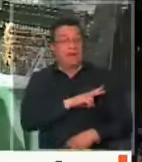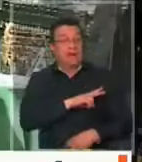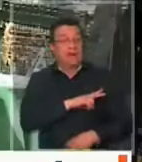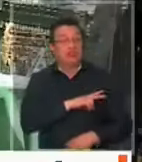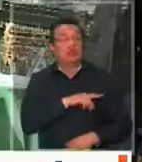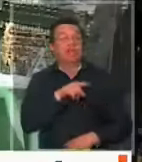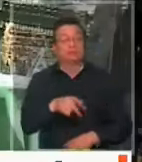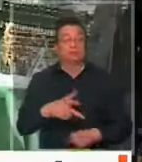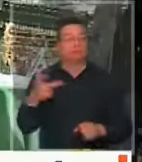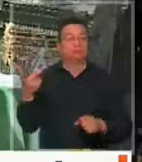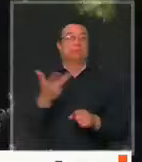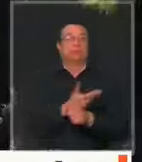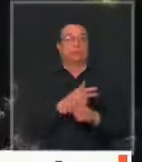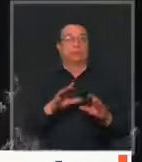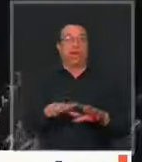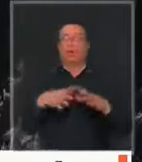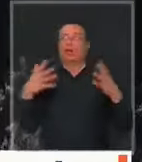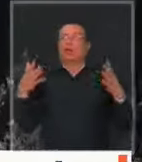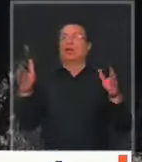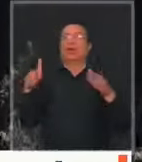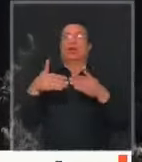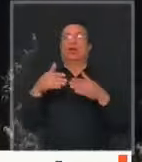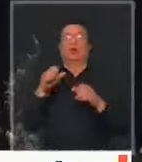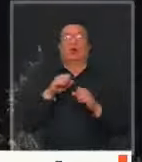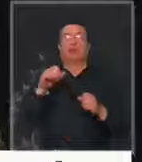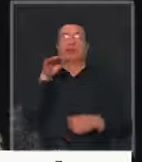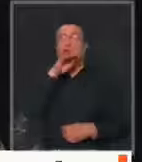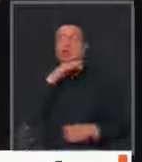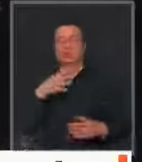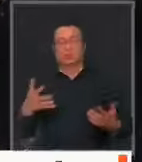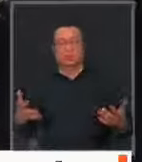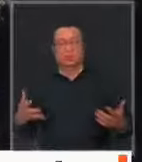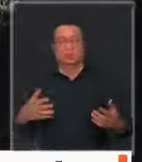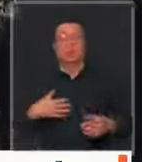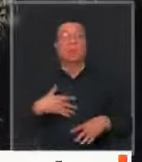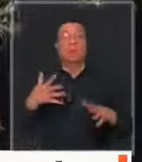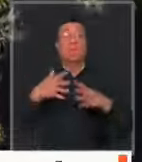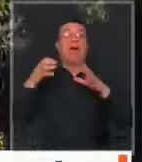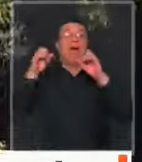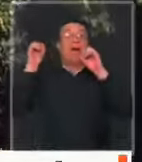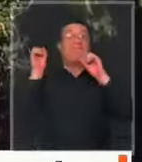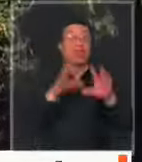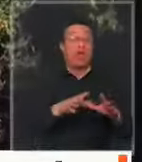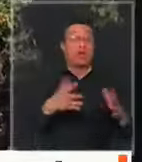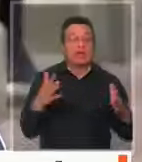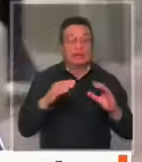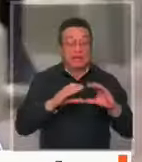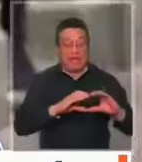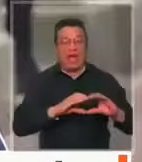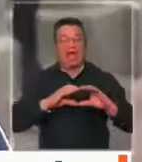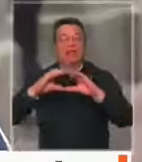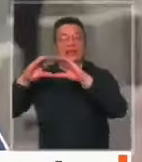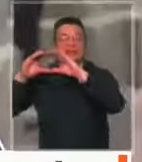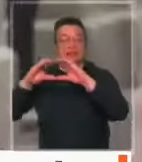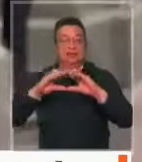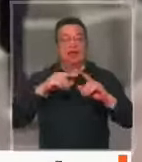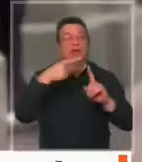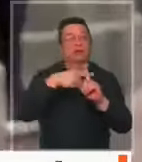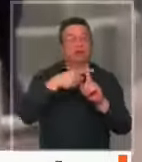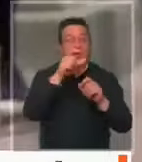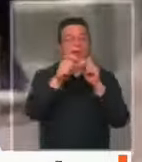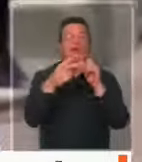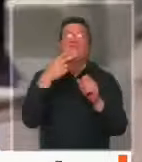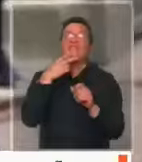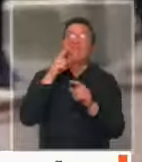se encontró con la sorpresa de que estaba cerrado y que no lo podía usar. Lo más abandonado que tienen son los ascensores que sirven a mucha gente que vive